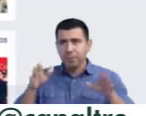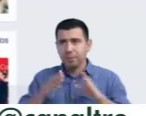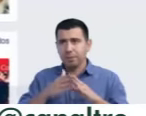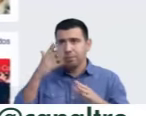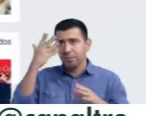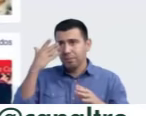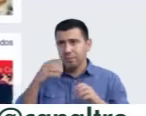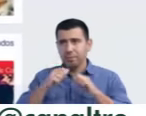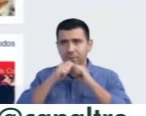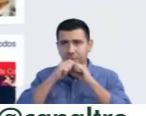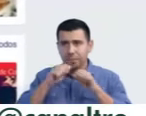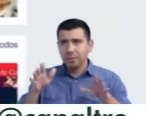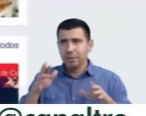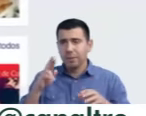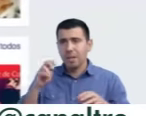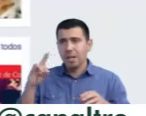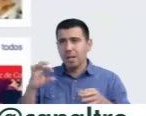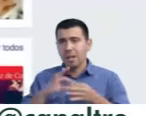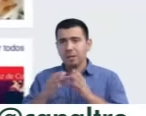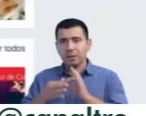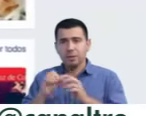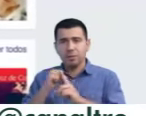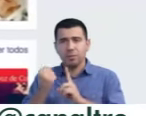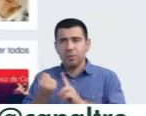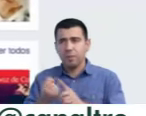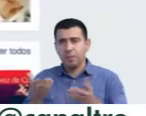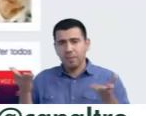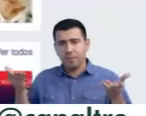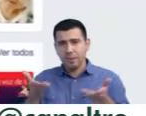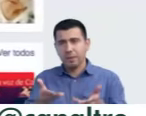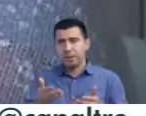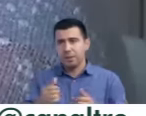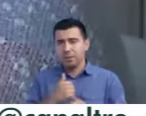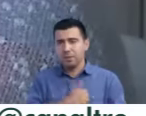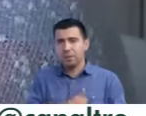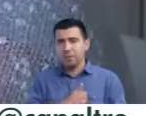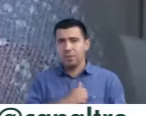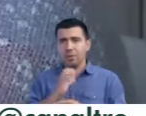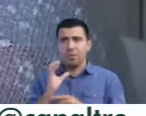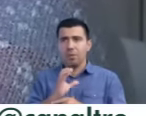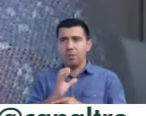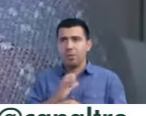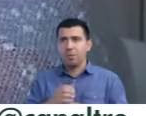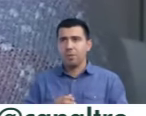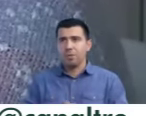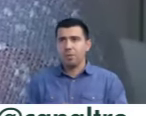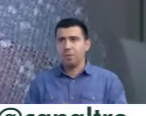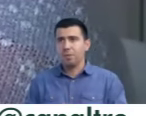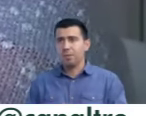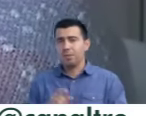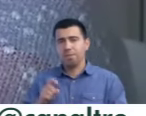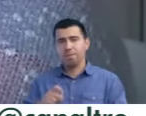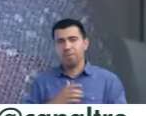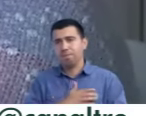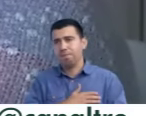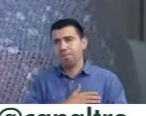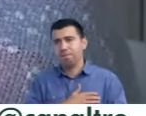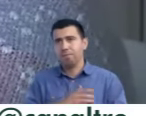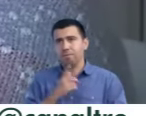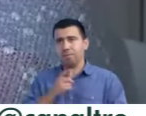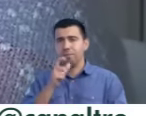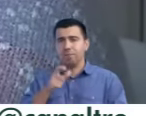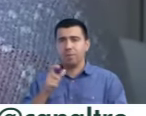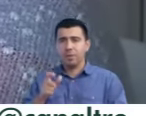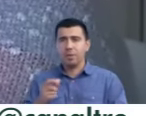alternativa posible para llamar la solidaridad de los colombianos o sea le llegue o no le llegue el corazón hay demasiada gente